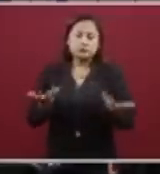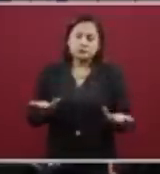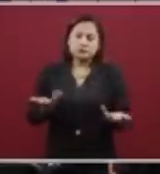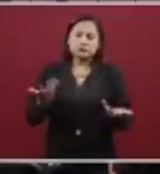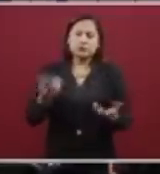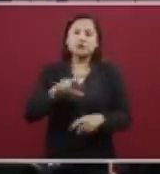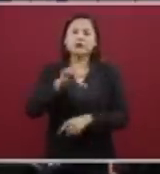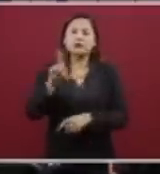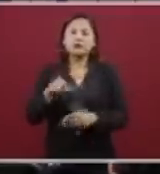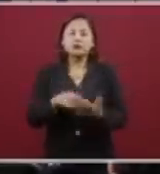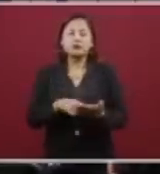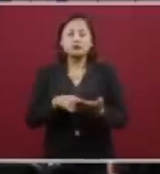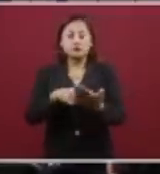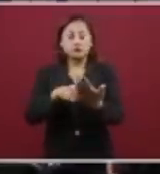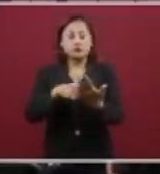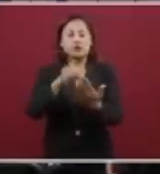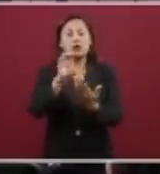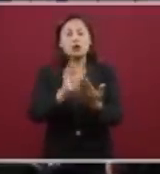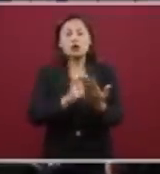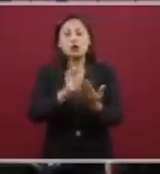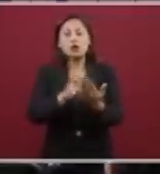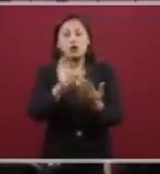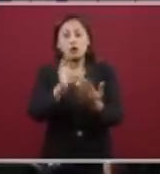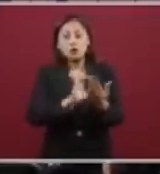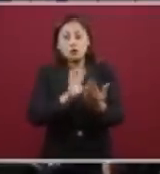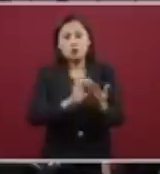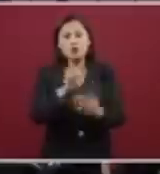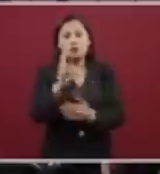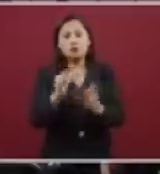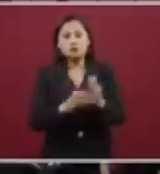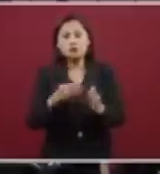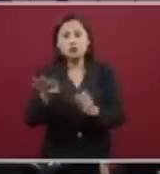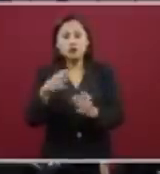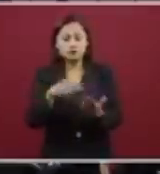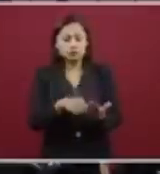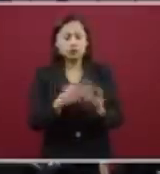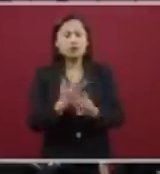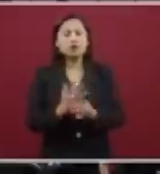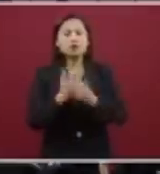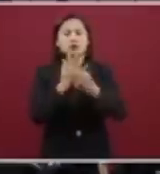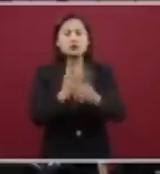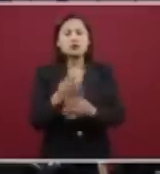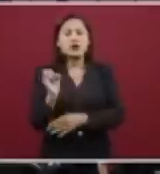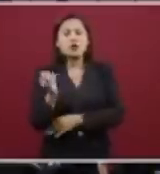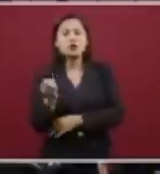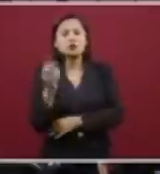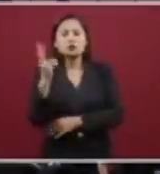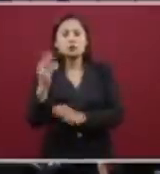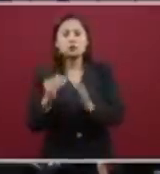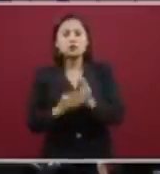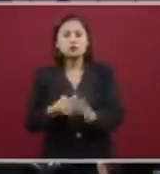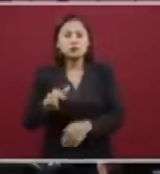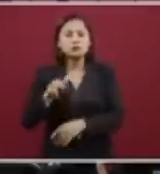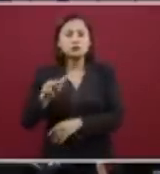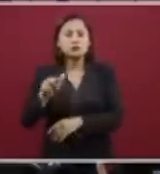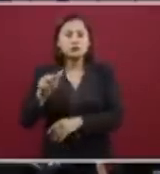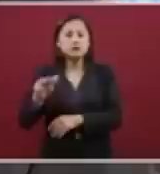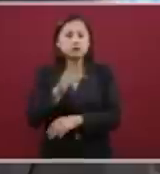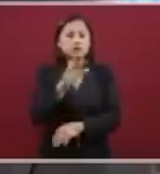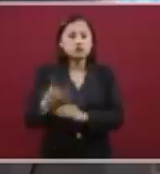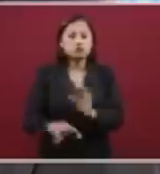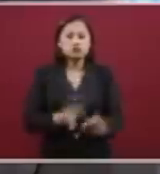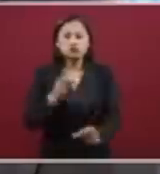estableció que la primera etapa del proyecto se terminaría en octubre de 2018 e iniciaría operación en